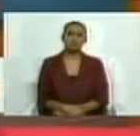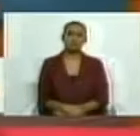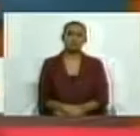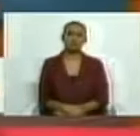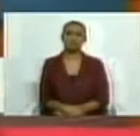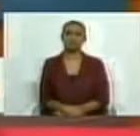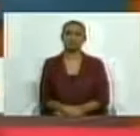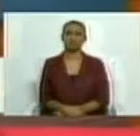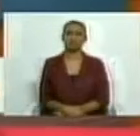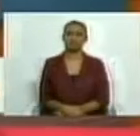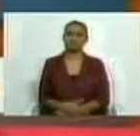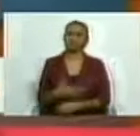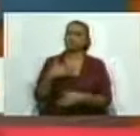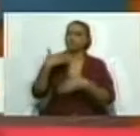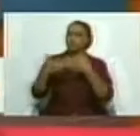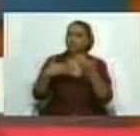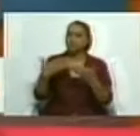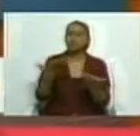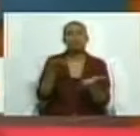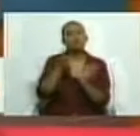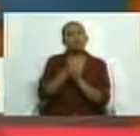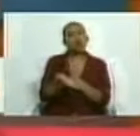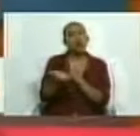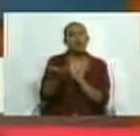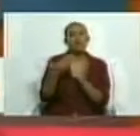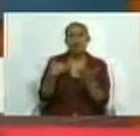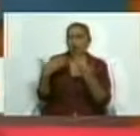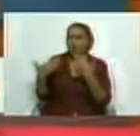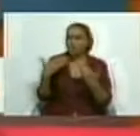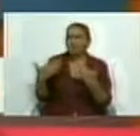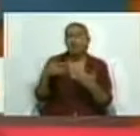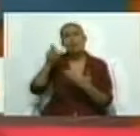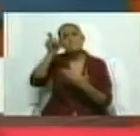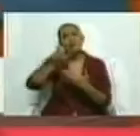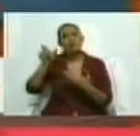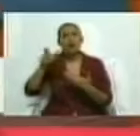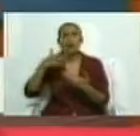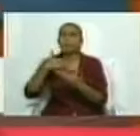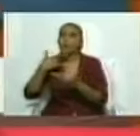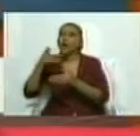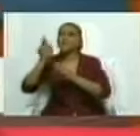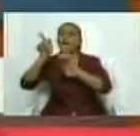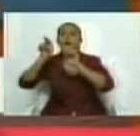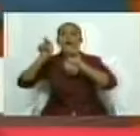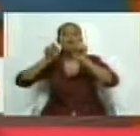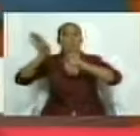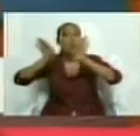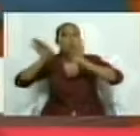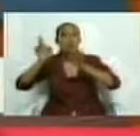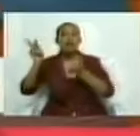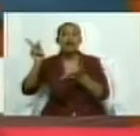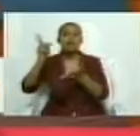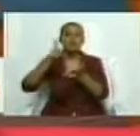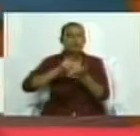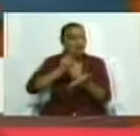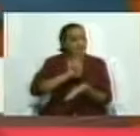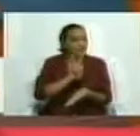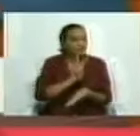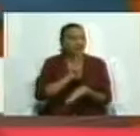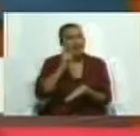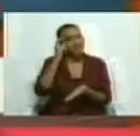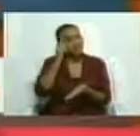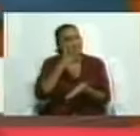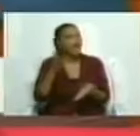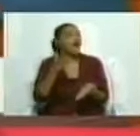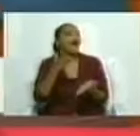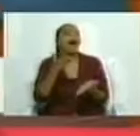de convivencia que lo perciben quienes visitan nuestro país sean turistas de pocos días que lleguen sean